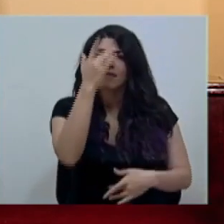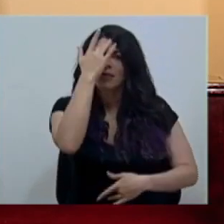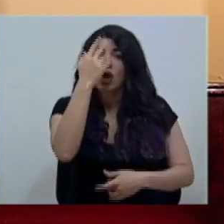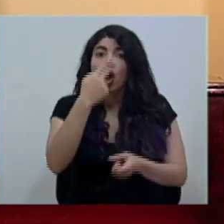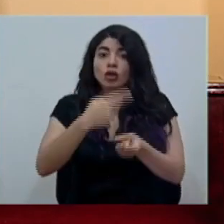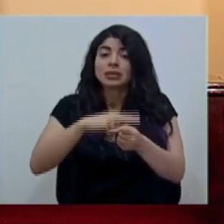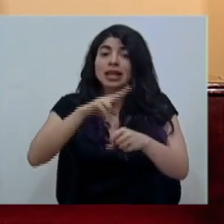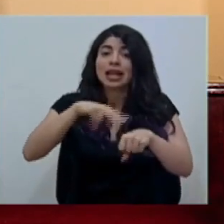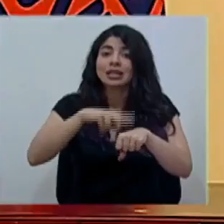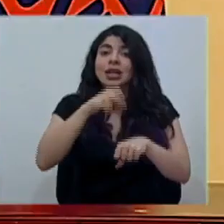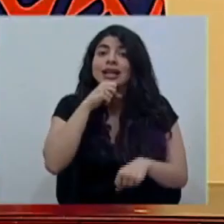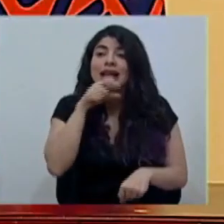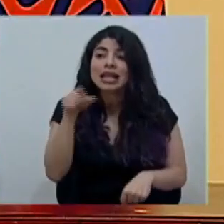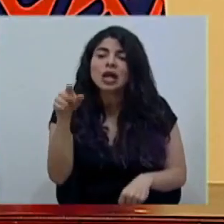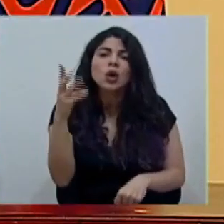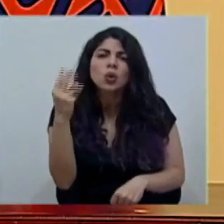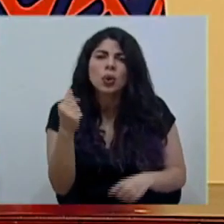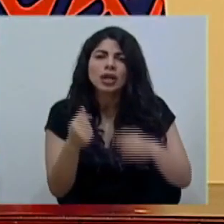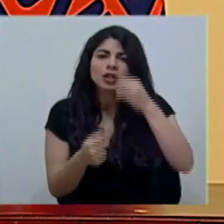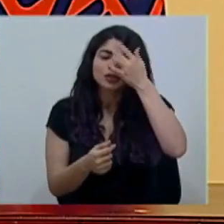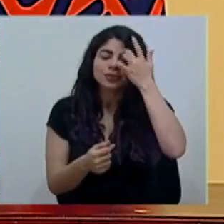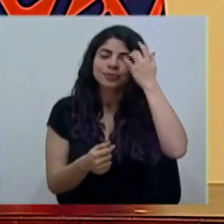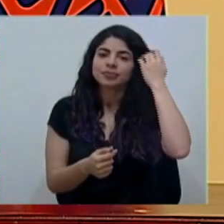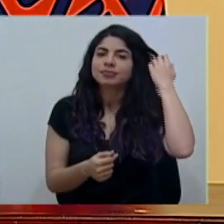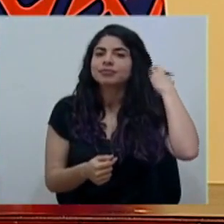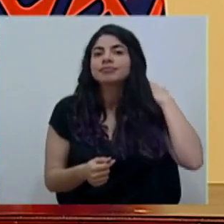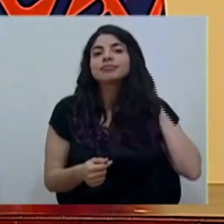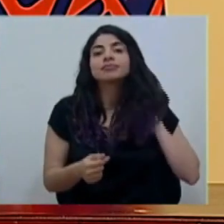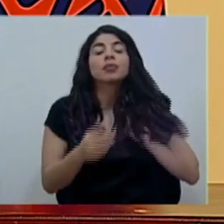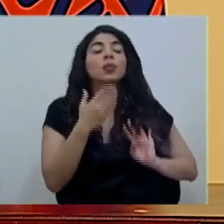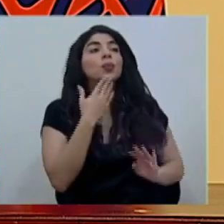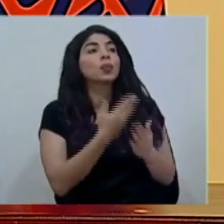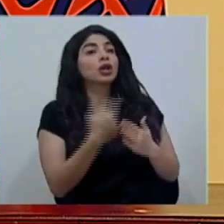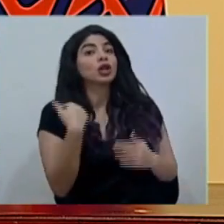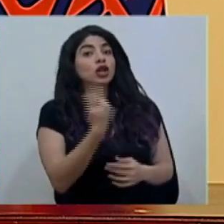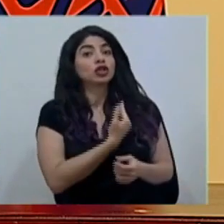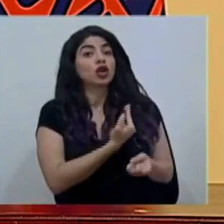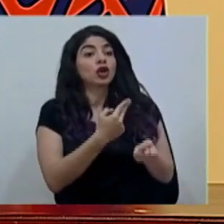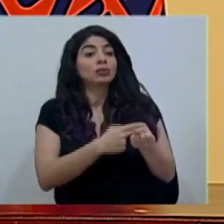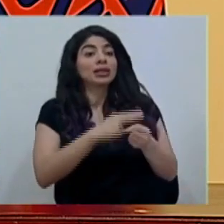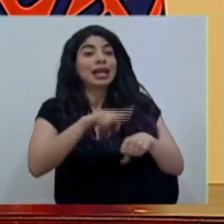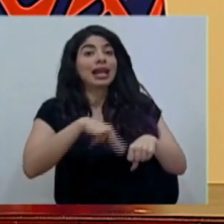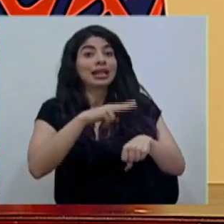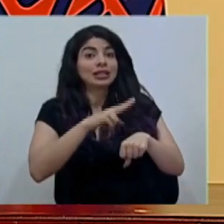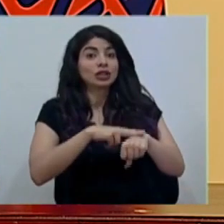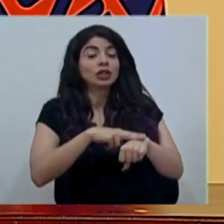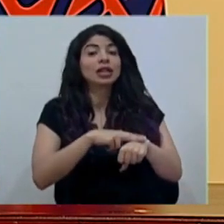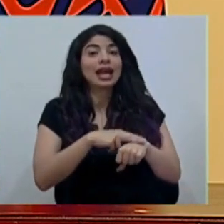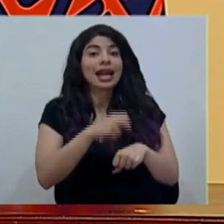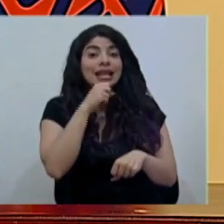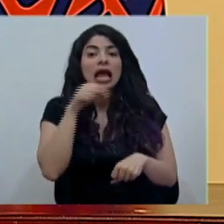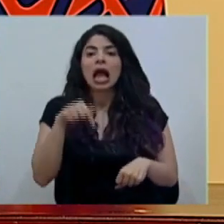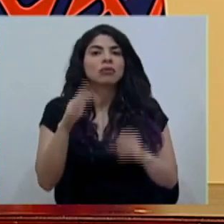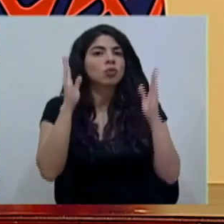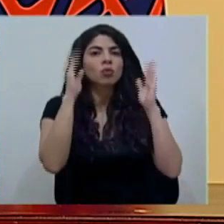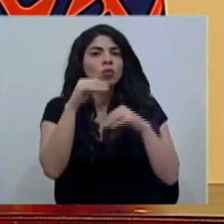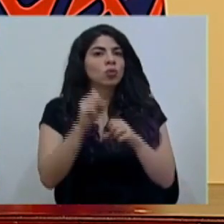Nacional de Geriatría. Bueno, nosotros en el Hospital Nacional de Geriatría quiero recordar que no somos un hospital COVID,